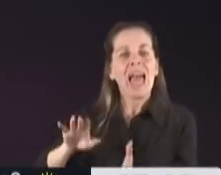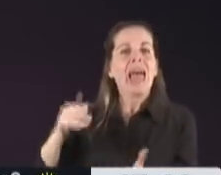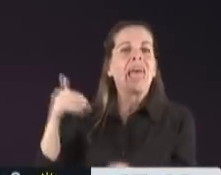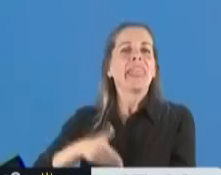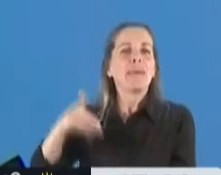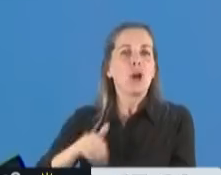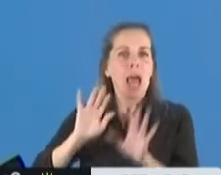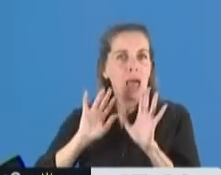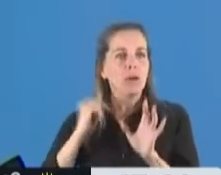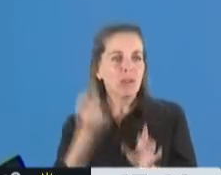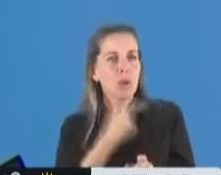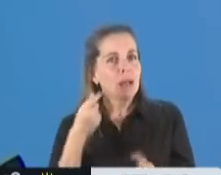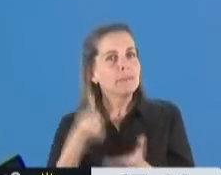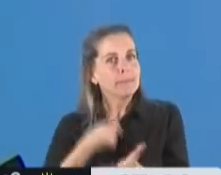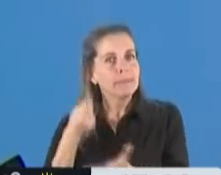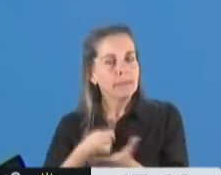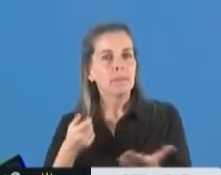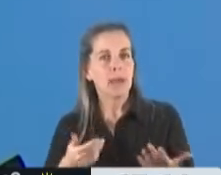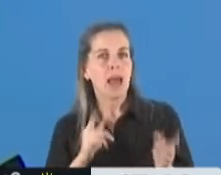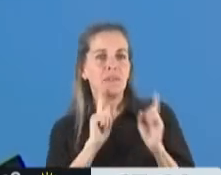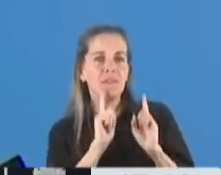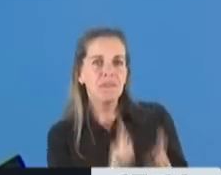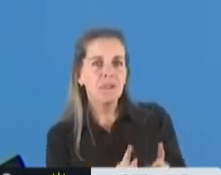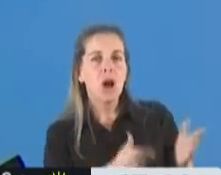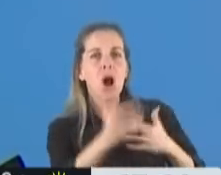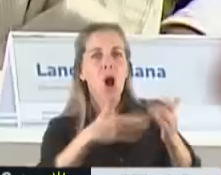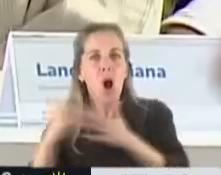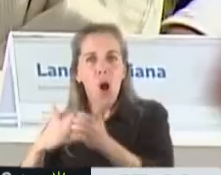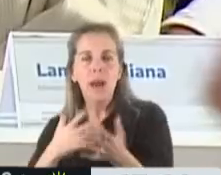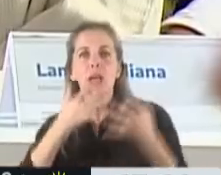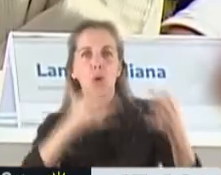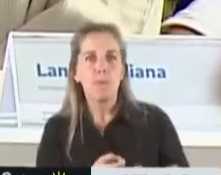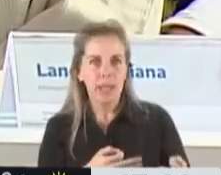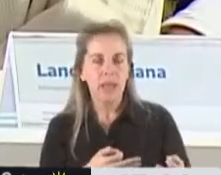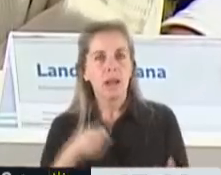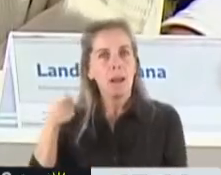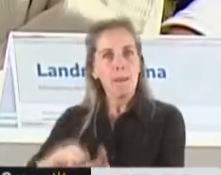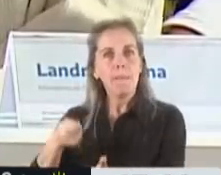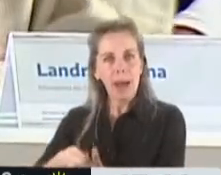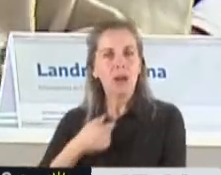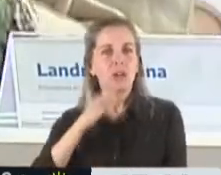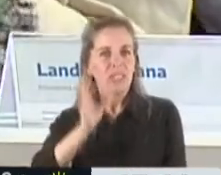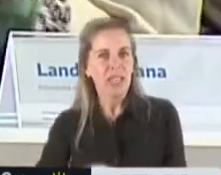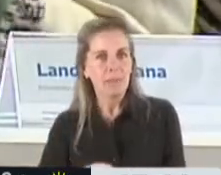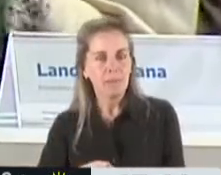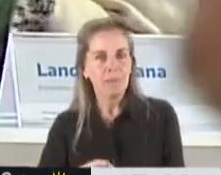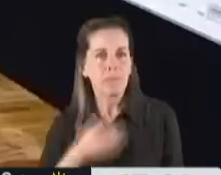esfuerzo para que las obras no se paren y poder cumplir los compromisos. Lo sé. Y lo vamos a seguir haciendo.